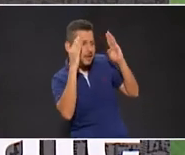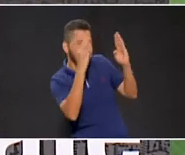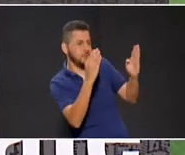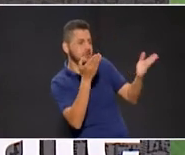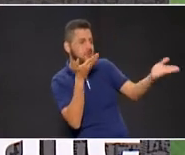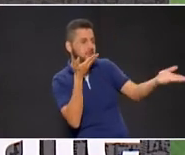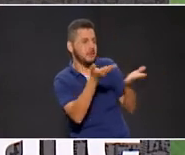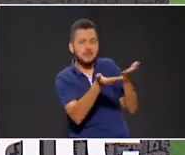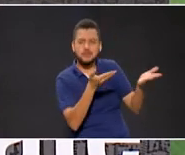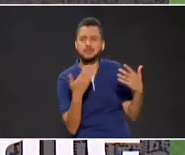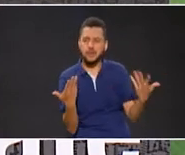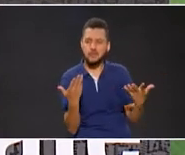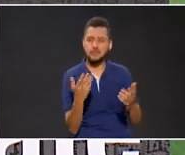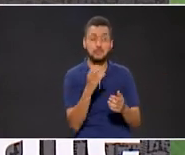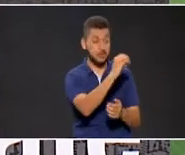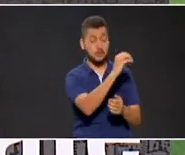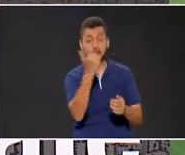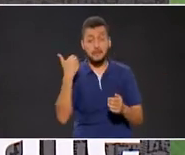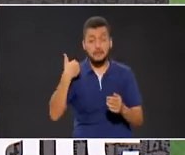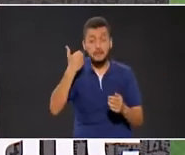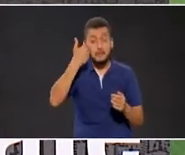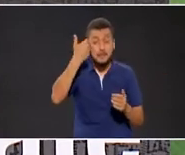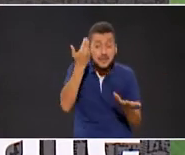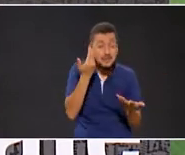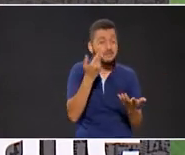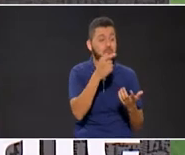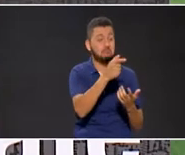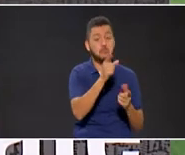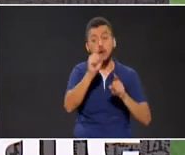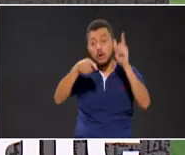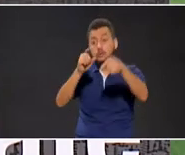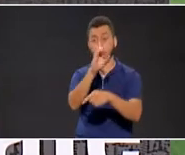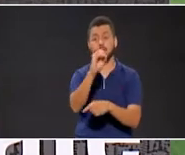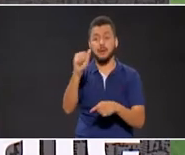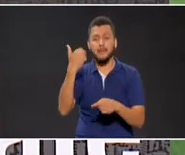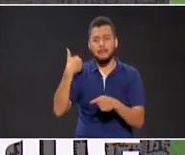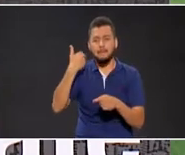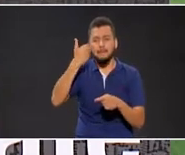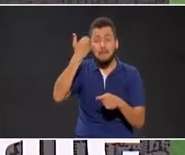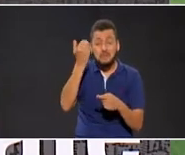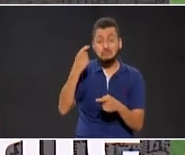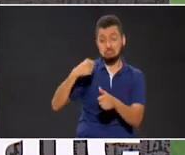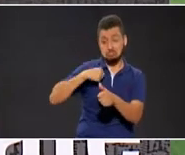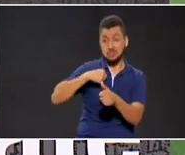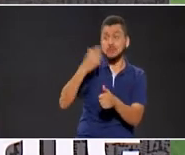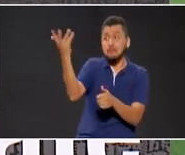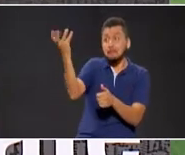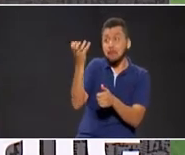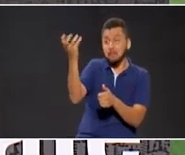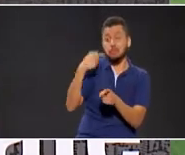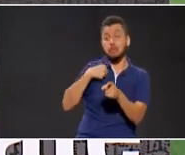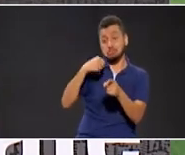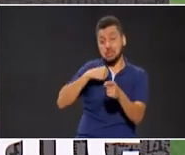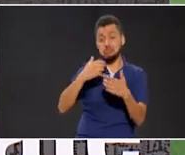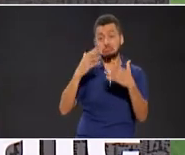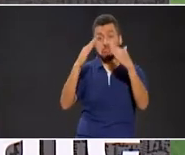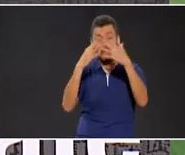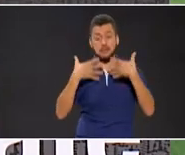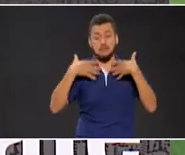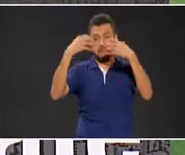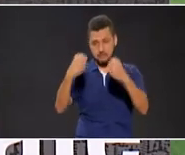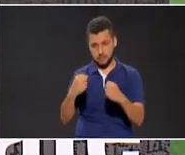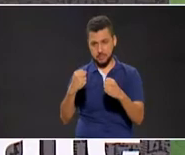con adultos mayores que cuenten con una muy buena jubilación que incluso pueden vivir de una renta que han pensado para para